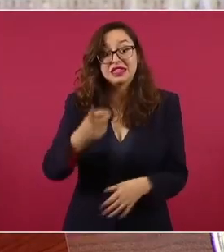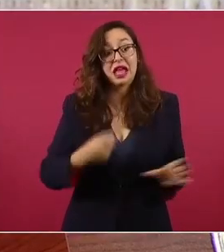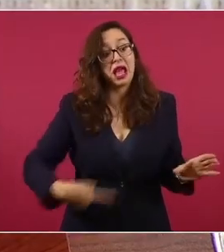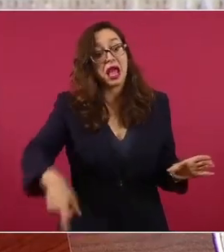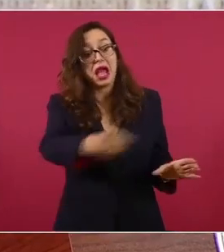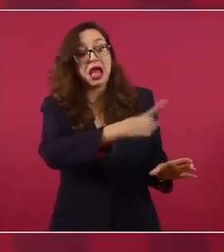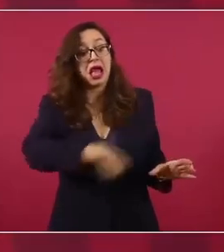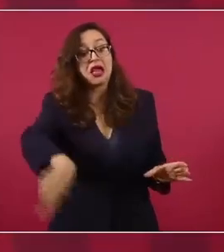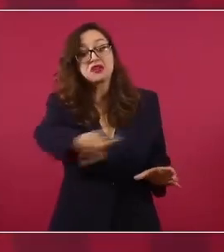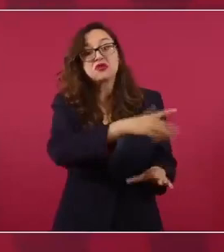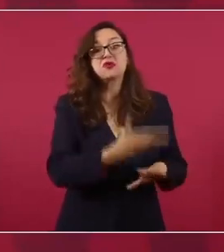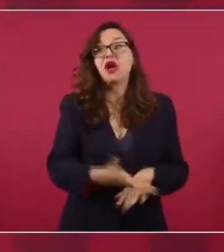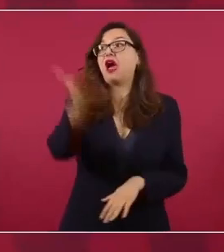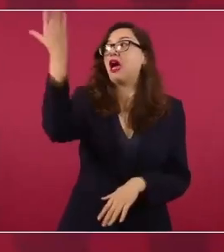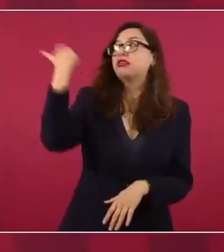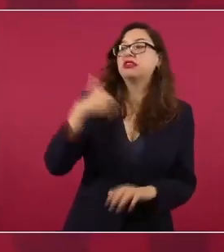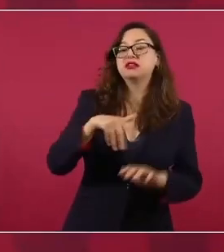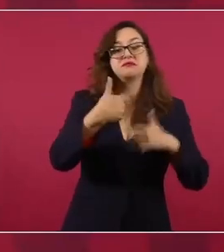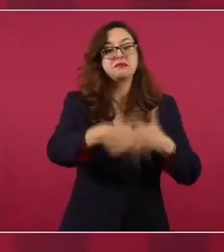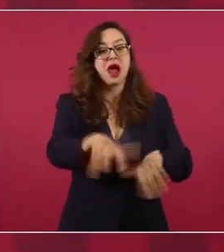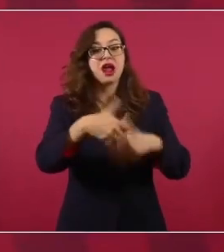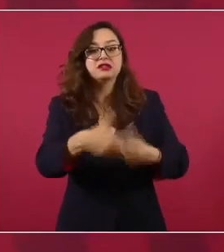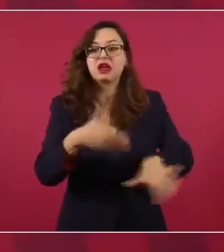sin caminar, sin este?